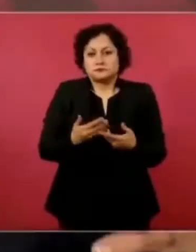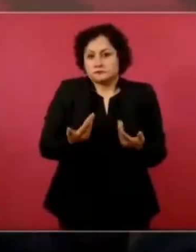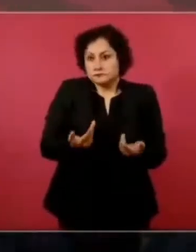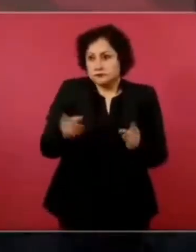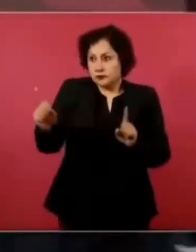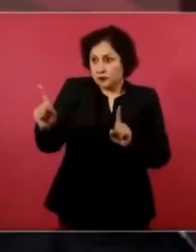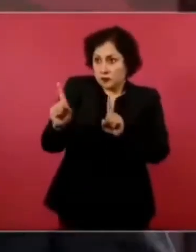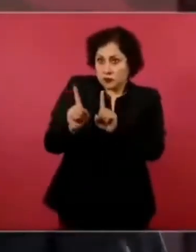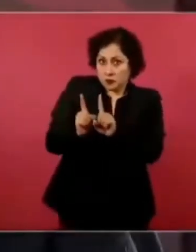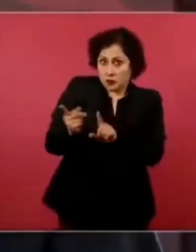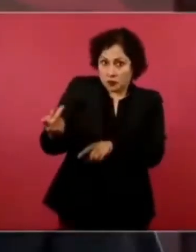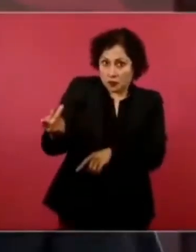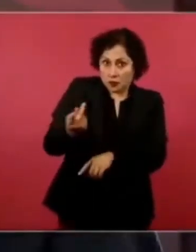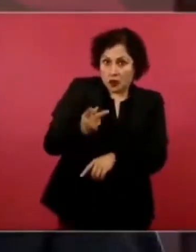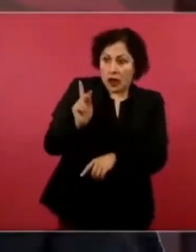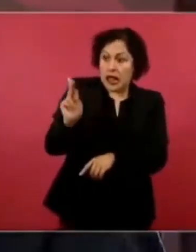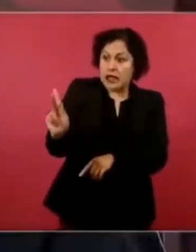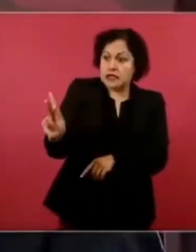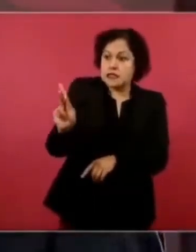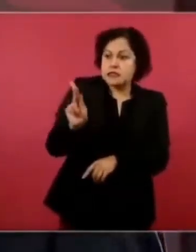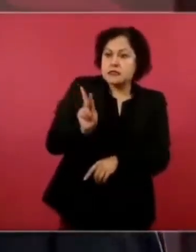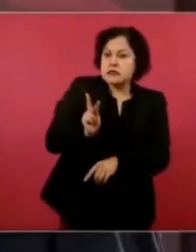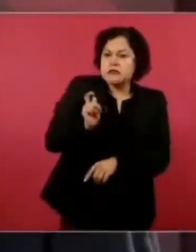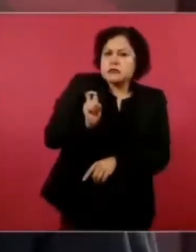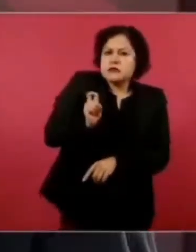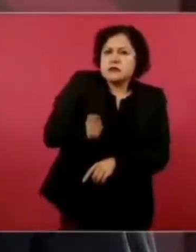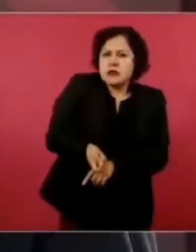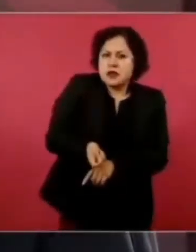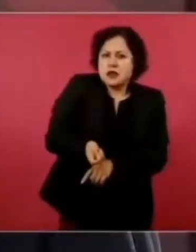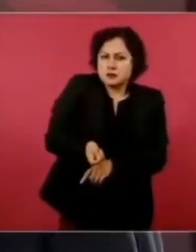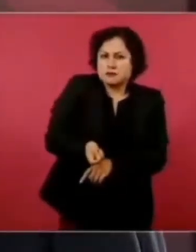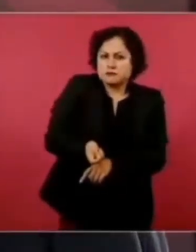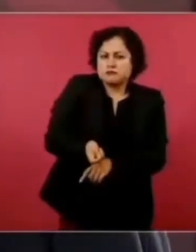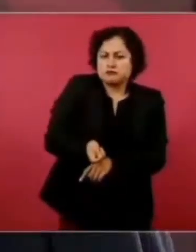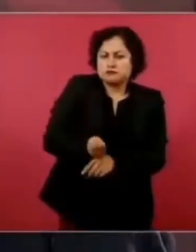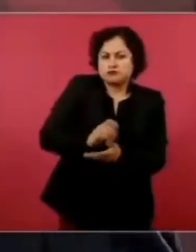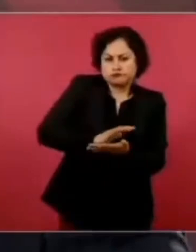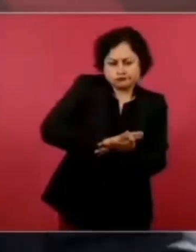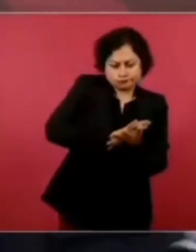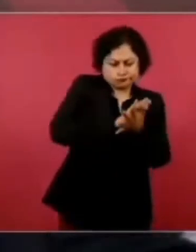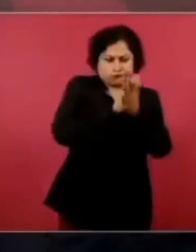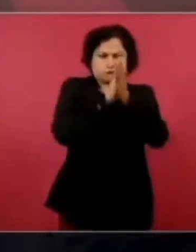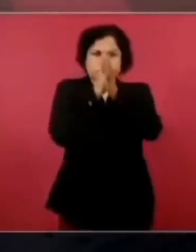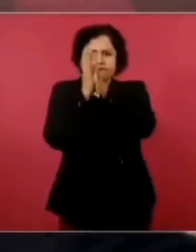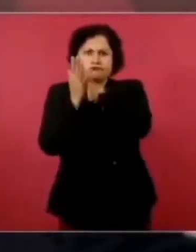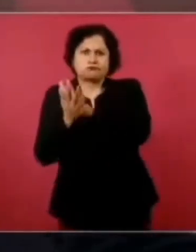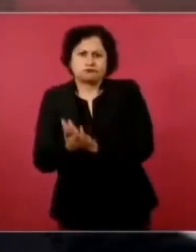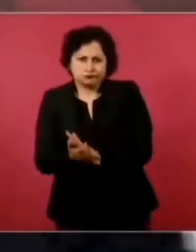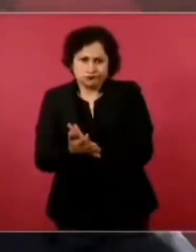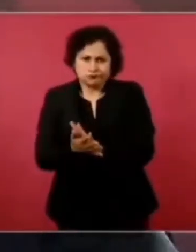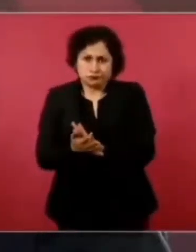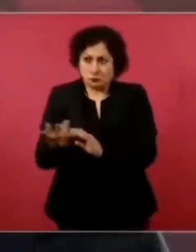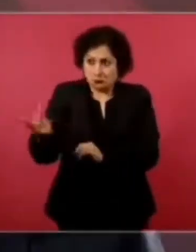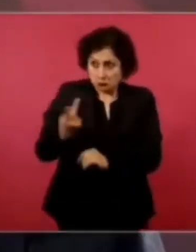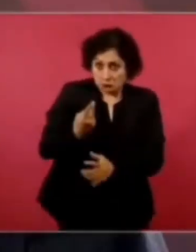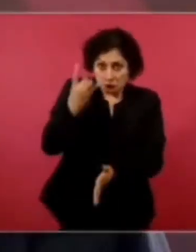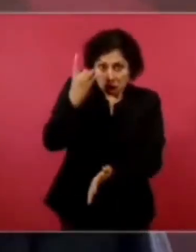porque defendemos la transformación que hemos iniciado millones de